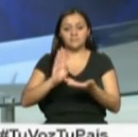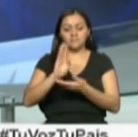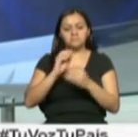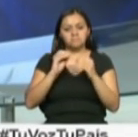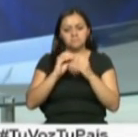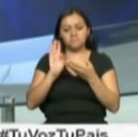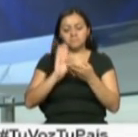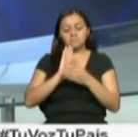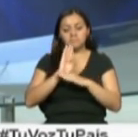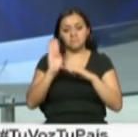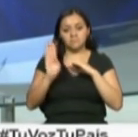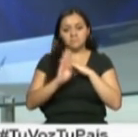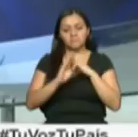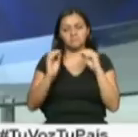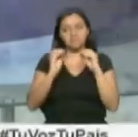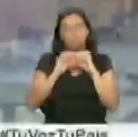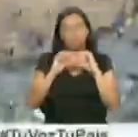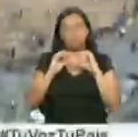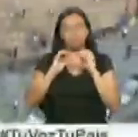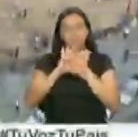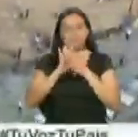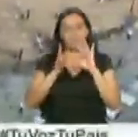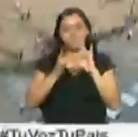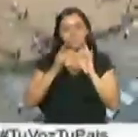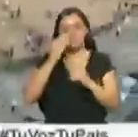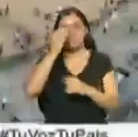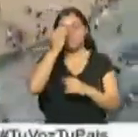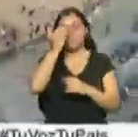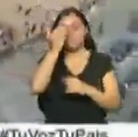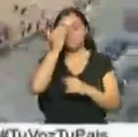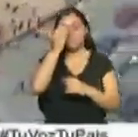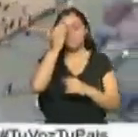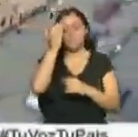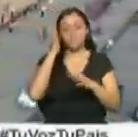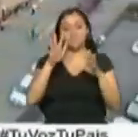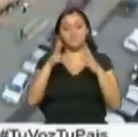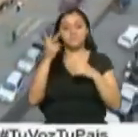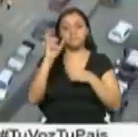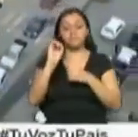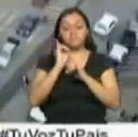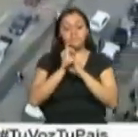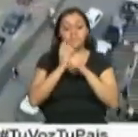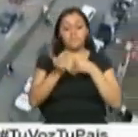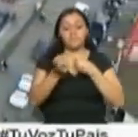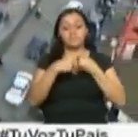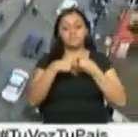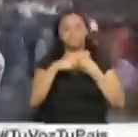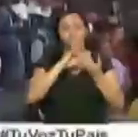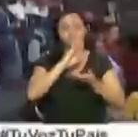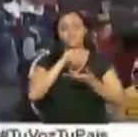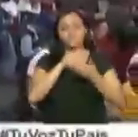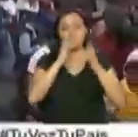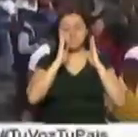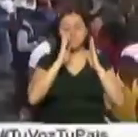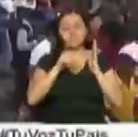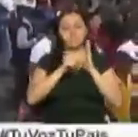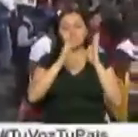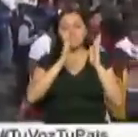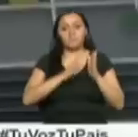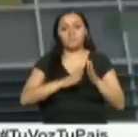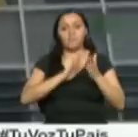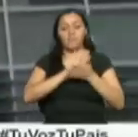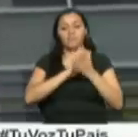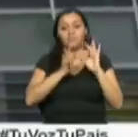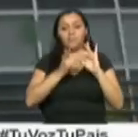y de Milagro. Veamos la nota. Alrededor de 20 instituciones públicas funcionarán en el Centro de Atención Ciudadana de Milagro